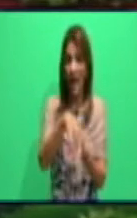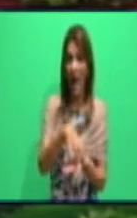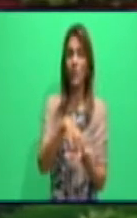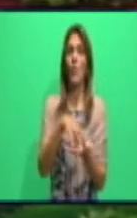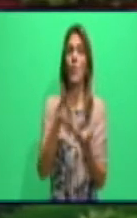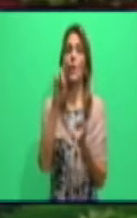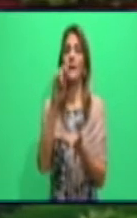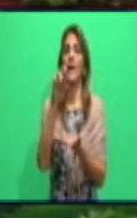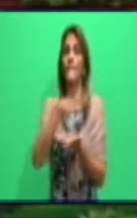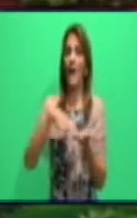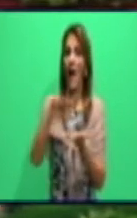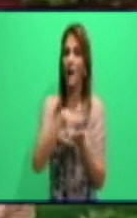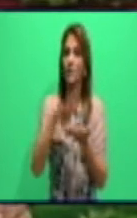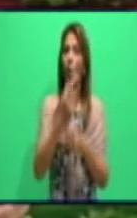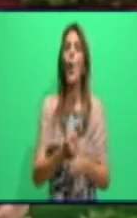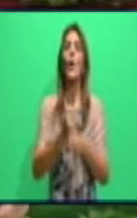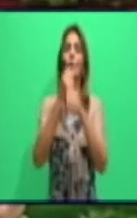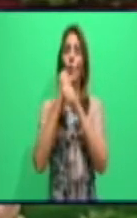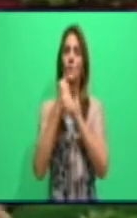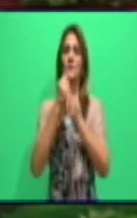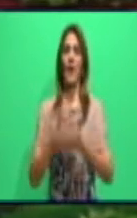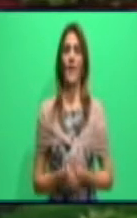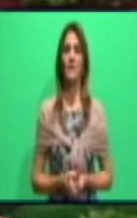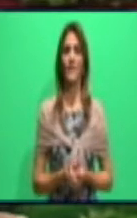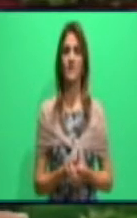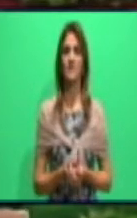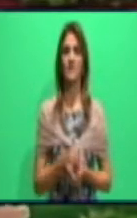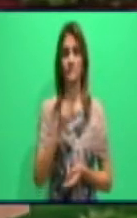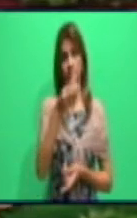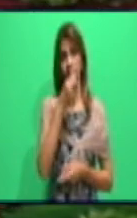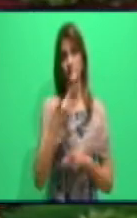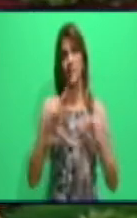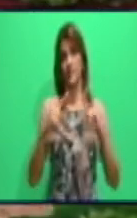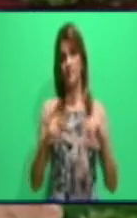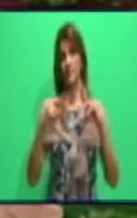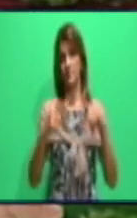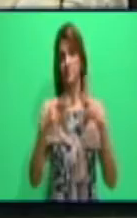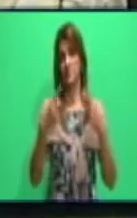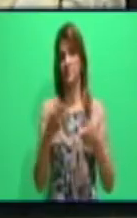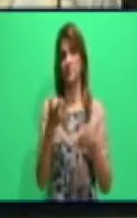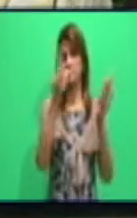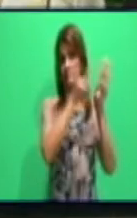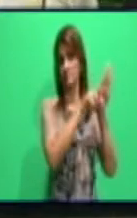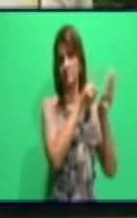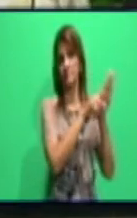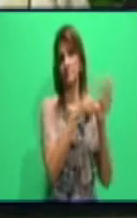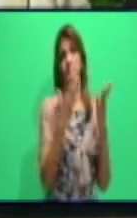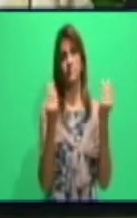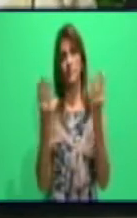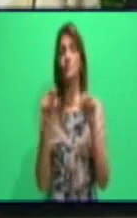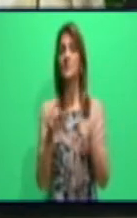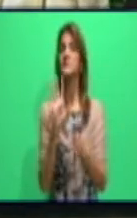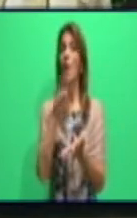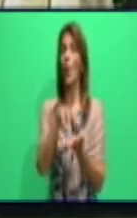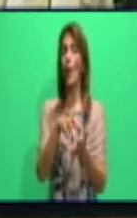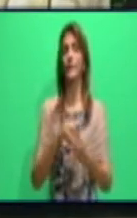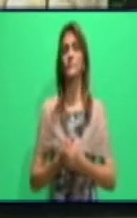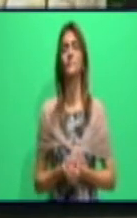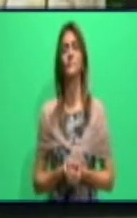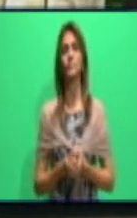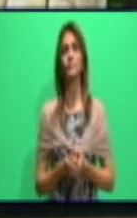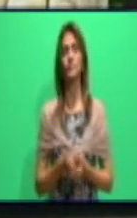en esta ciudad de bayamo que como explicaba aitor pueden ser constitutivas de delito sé correcto seguimos en